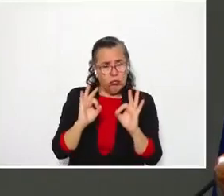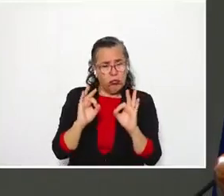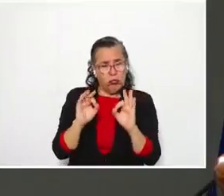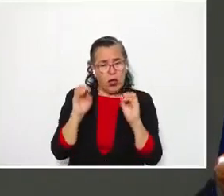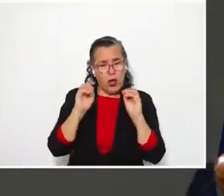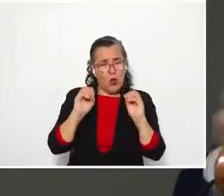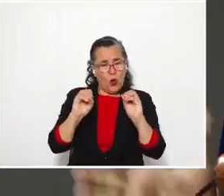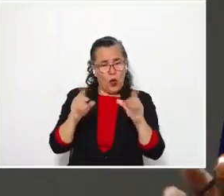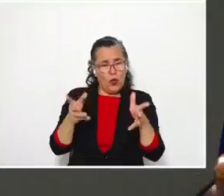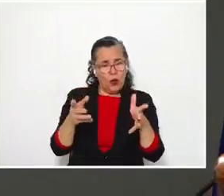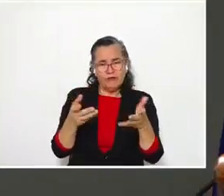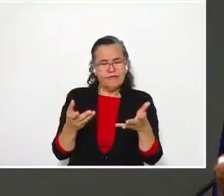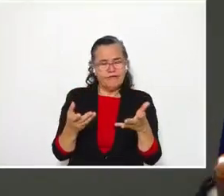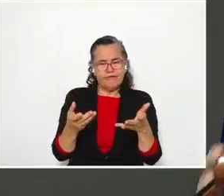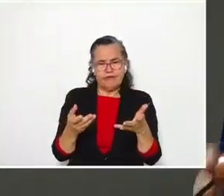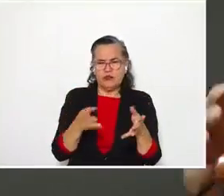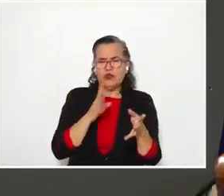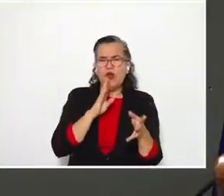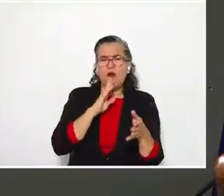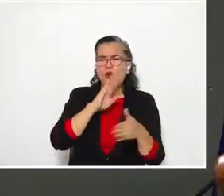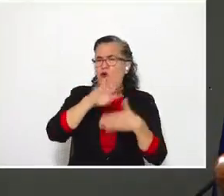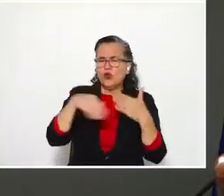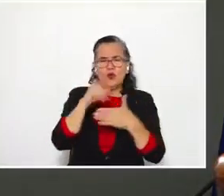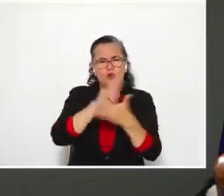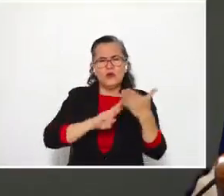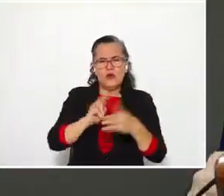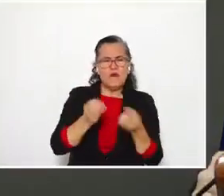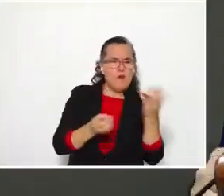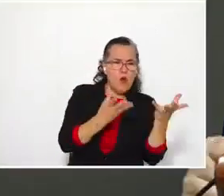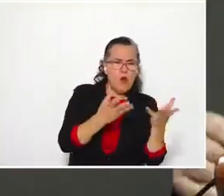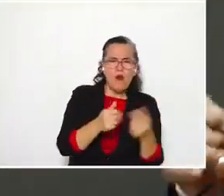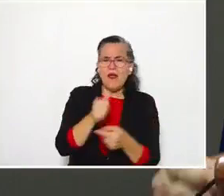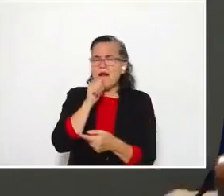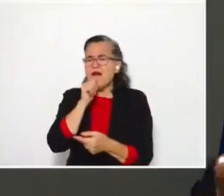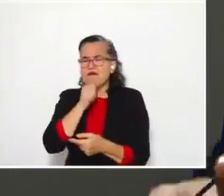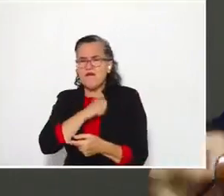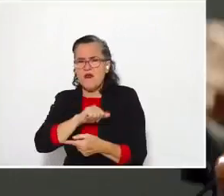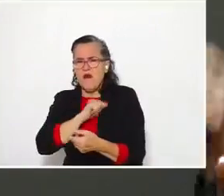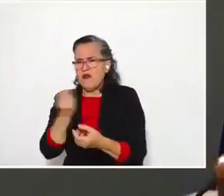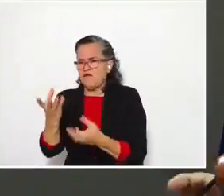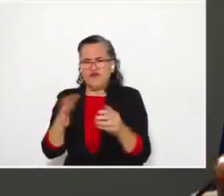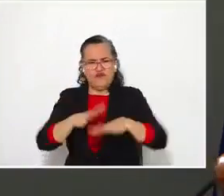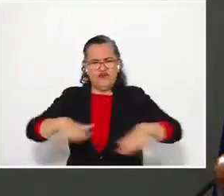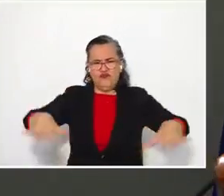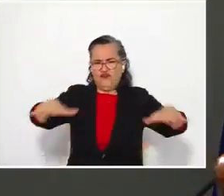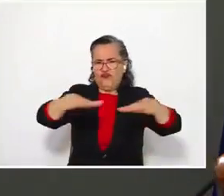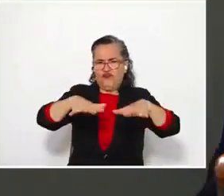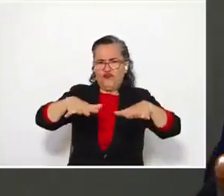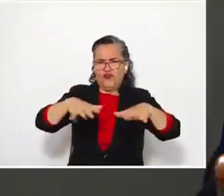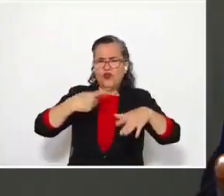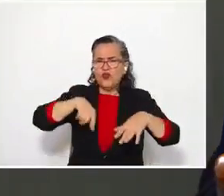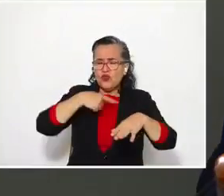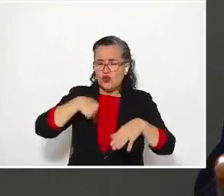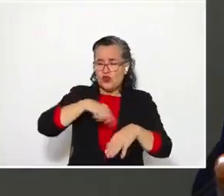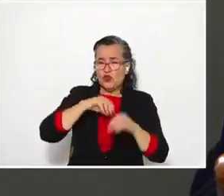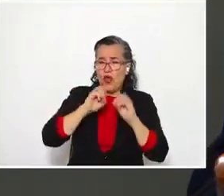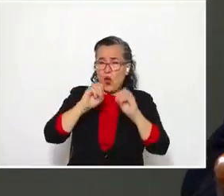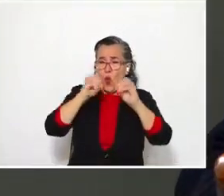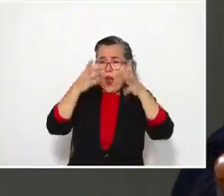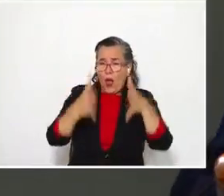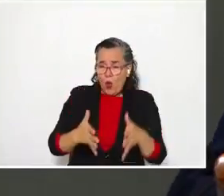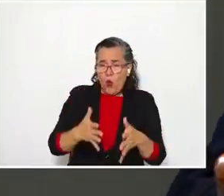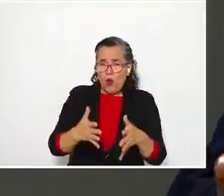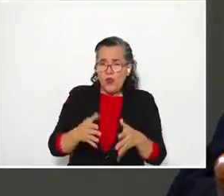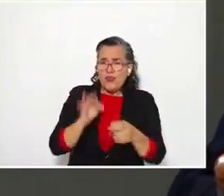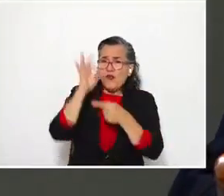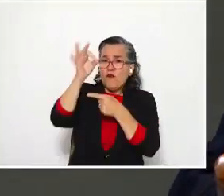Y estoy hablando de todas las universidades públicas y privadas. Como educadores tenemos un rol importantísimo en el futuro de nuestro